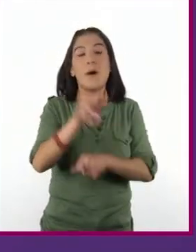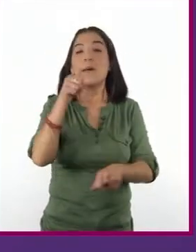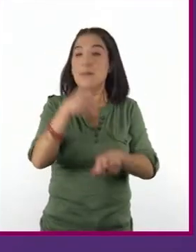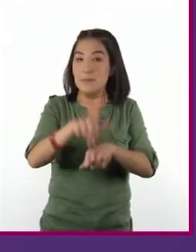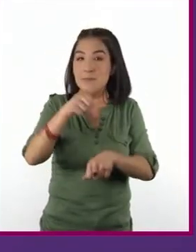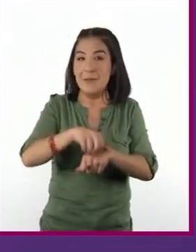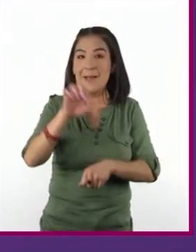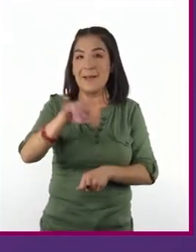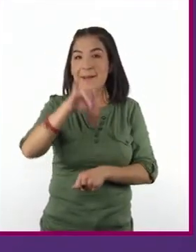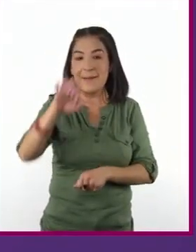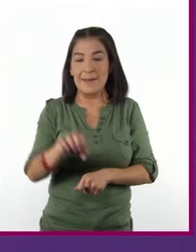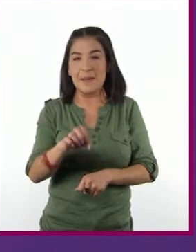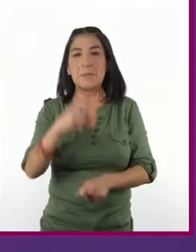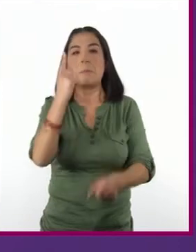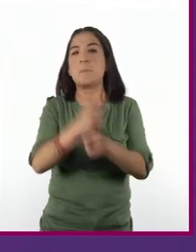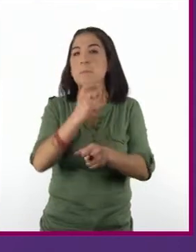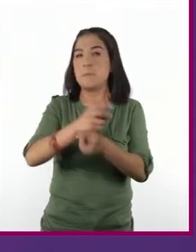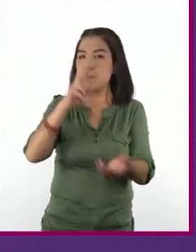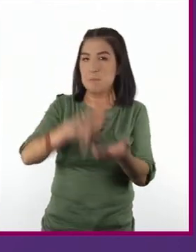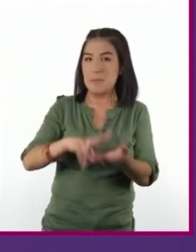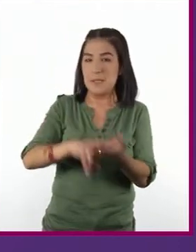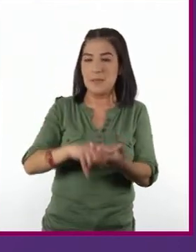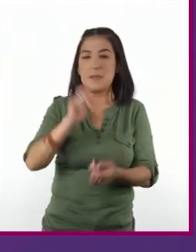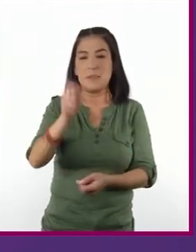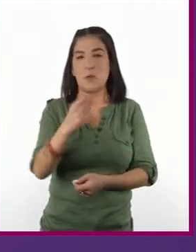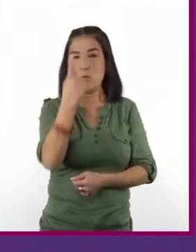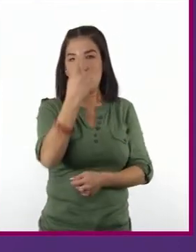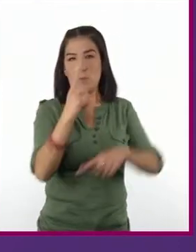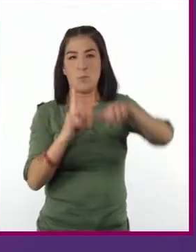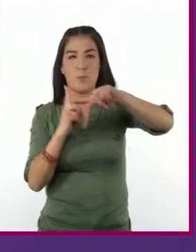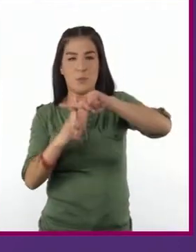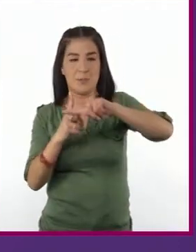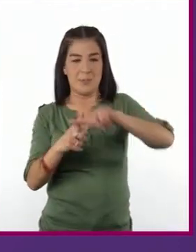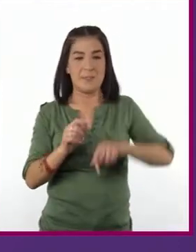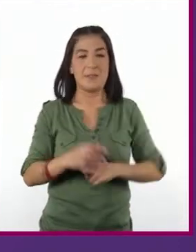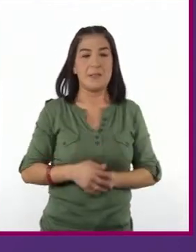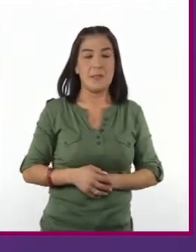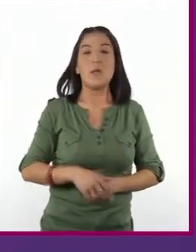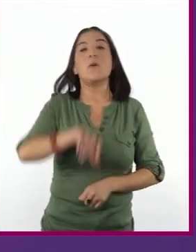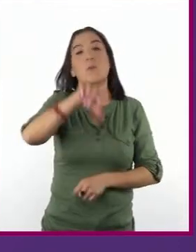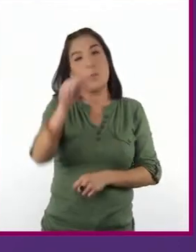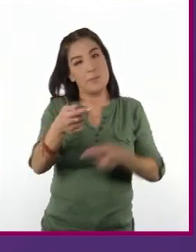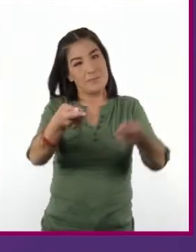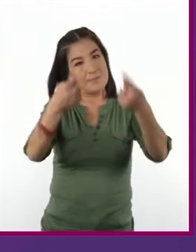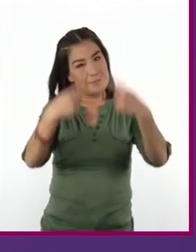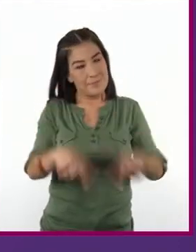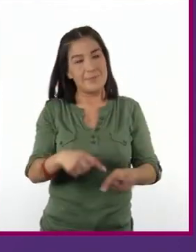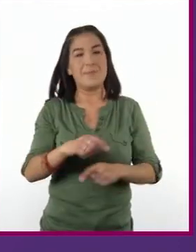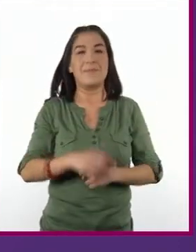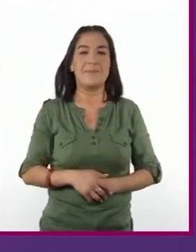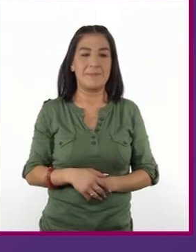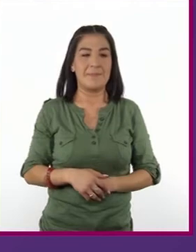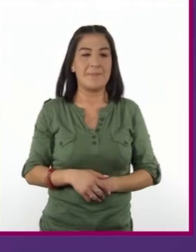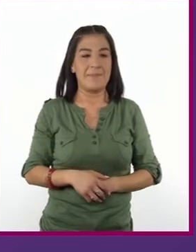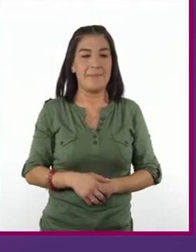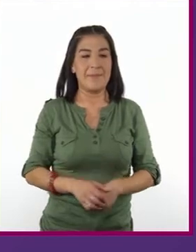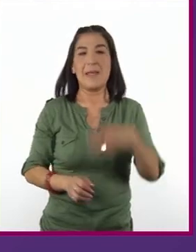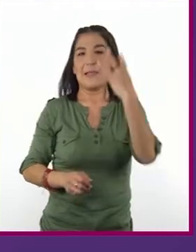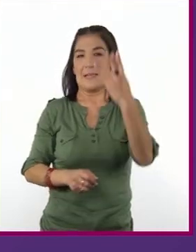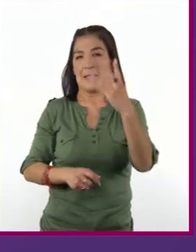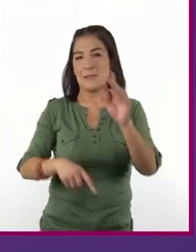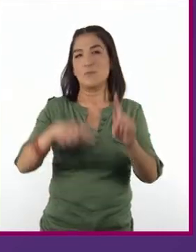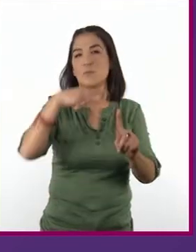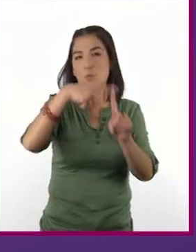de las abscisas el primer valor, que es 1 positivo. Luego localizamos en el eje de las ordenadas el 3